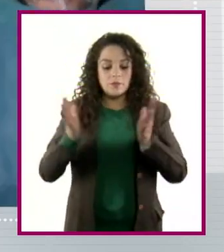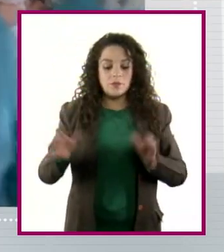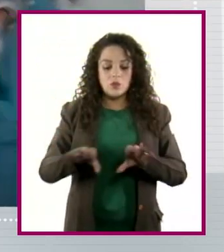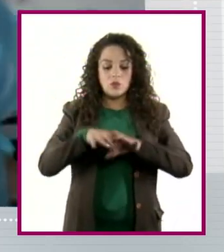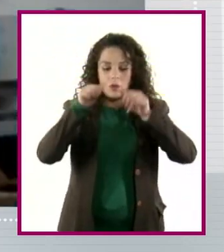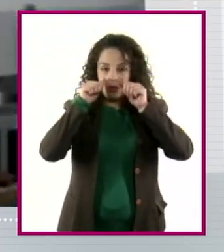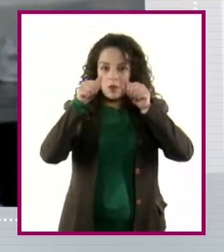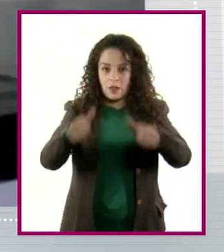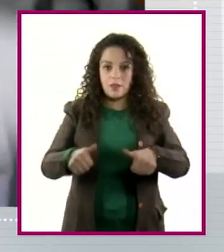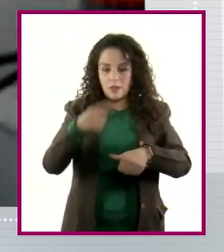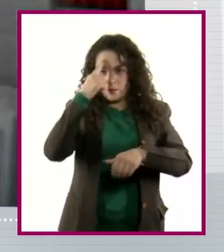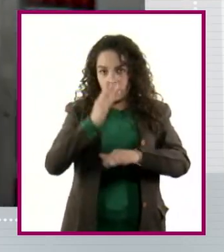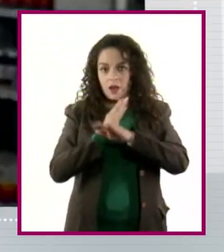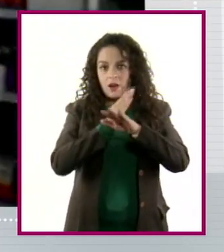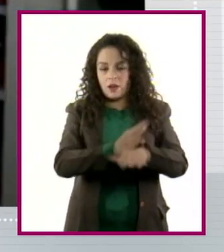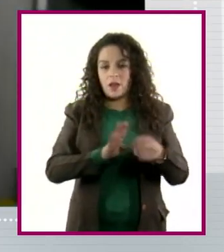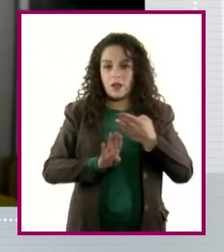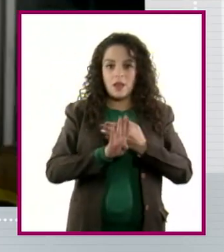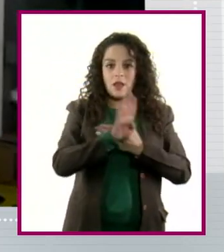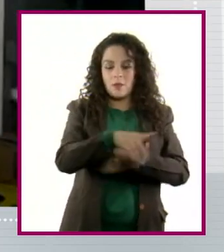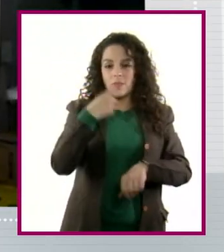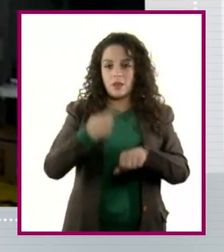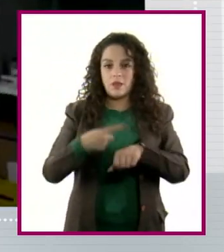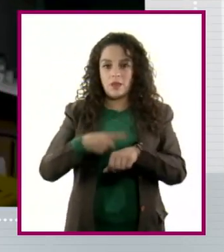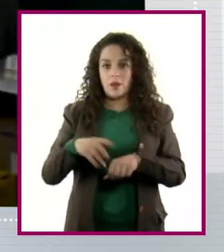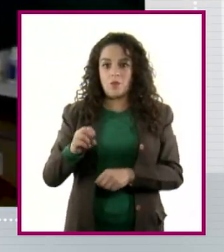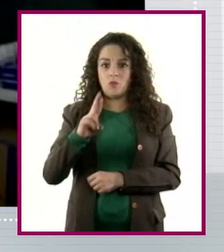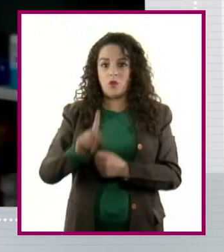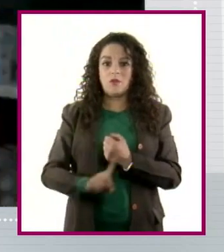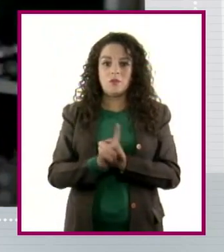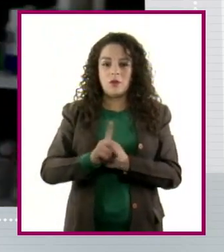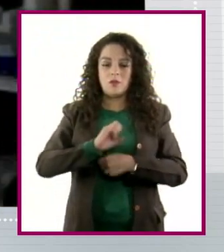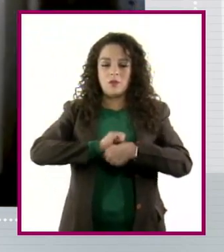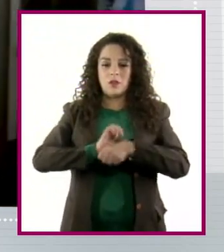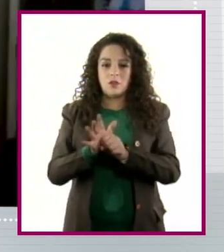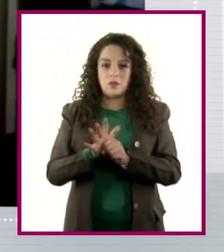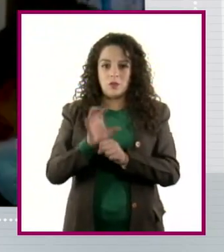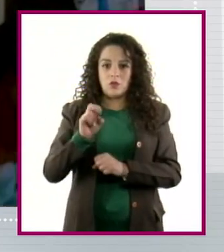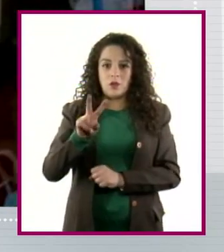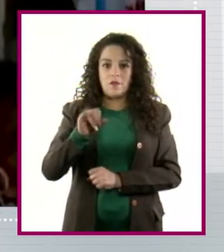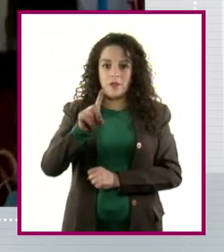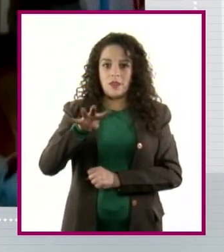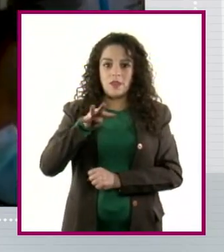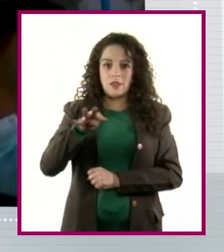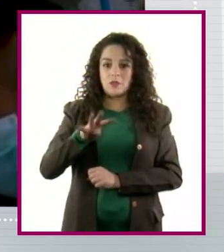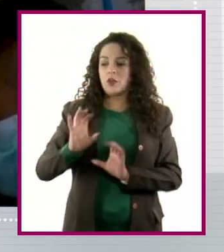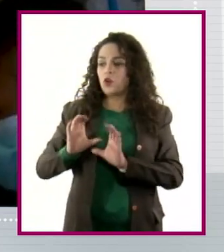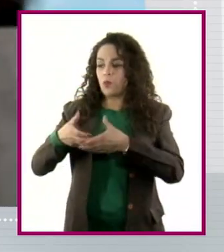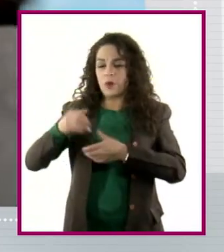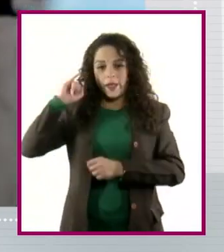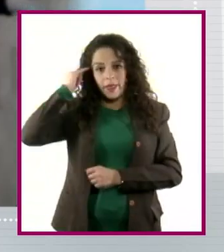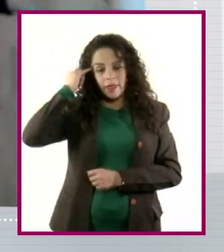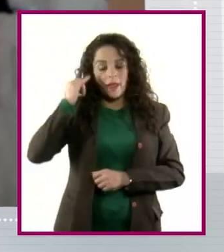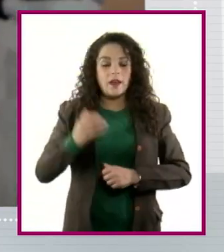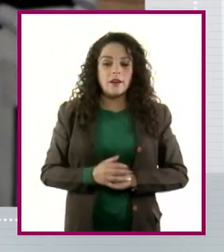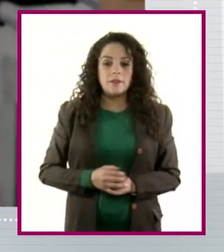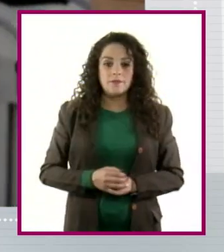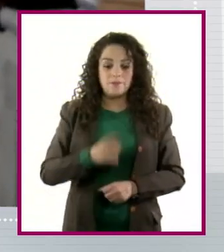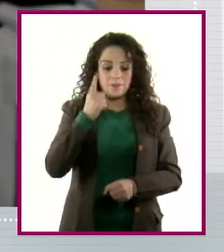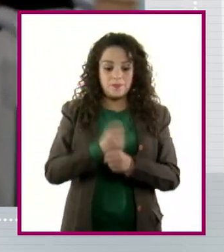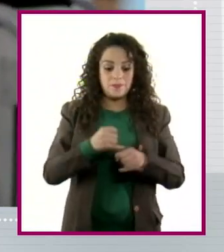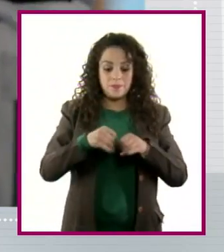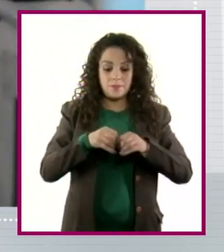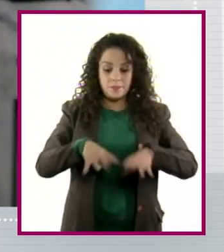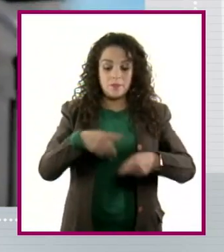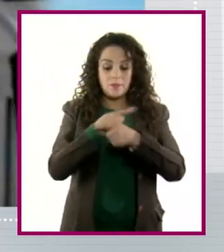de contención y mitigación ante la problemática causada por la pandemia COVID-19 en los pueblos indígenas. En su primer informe dado a